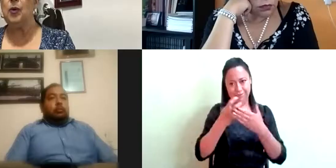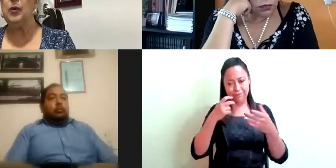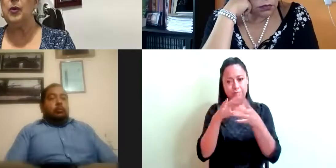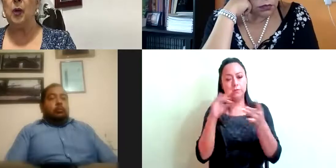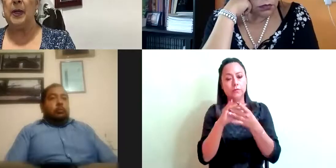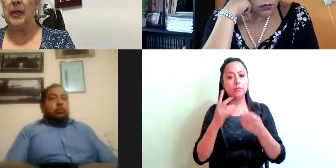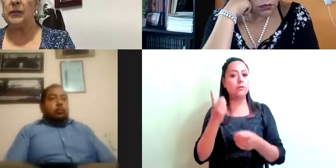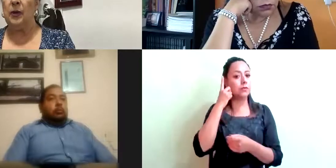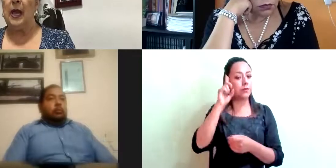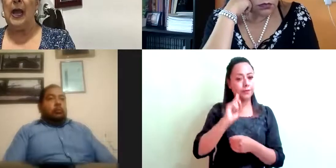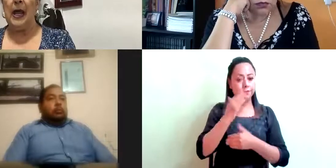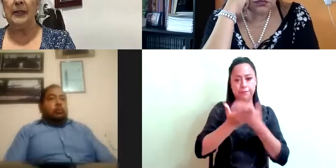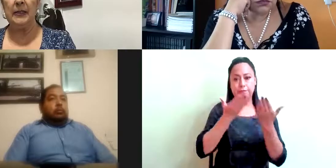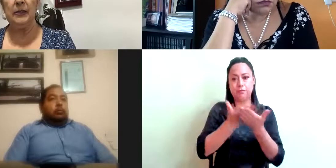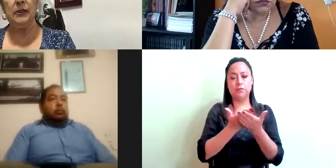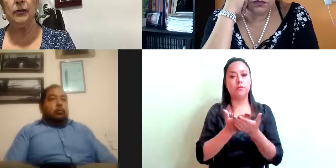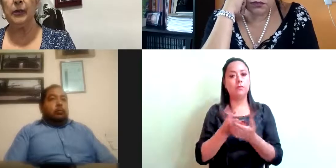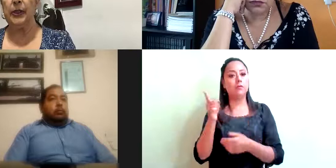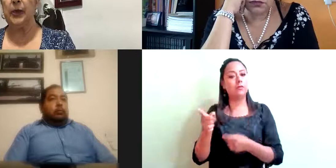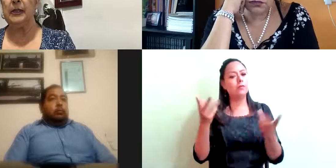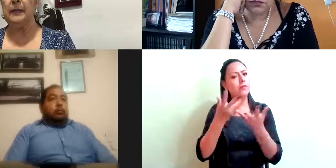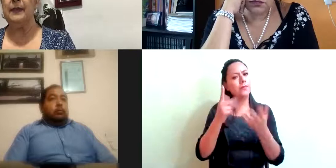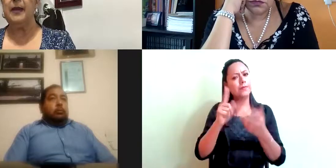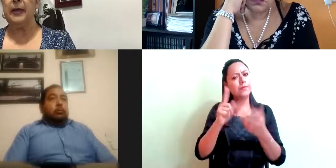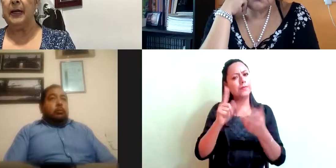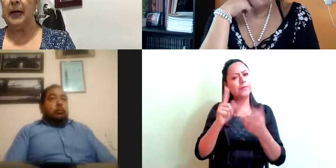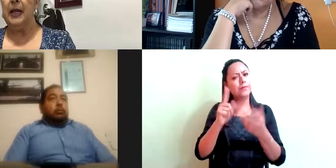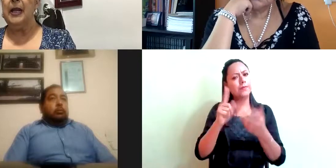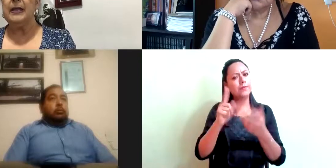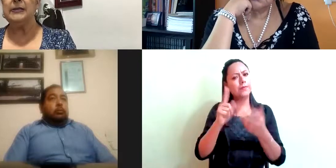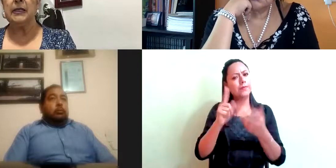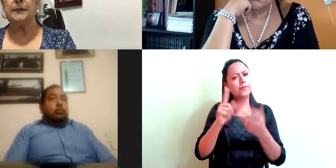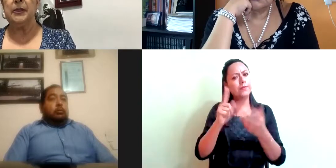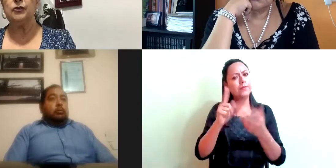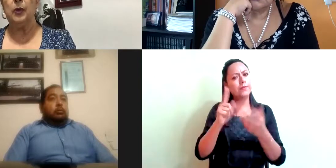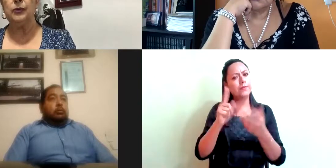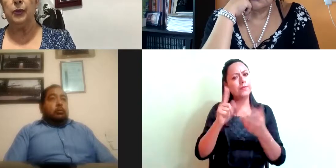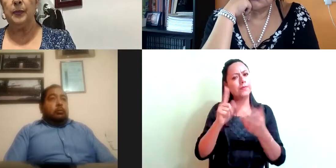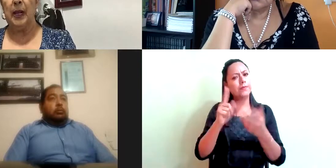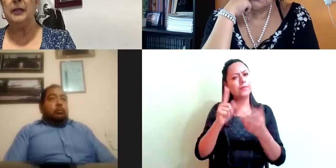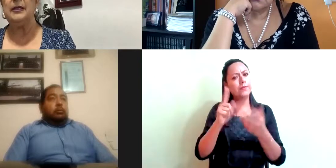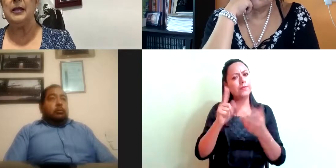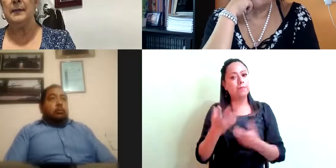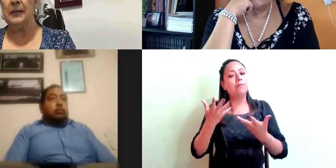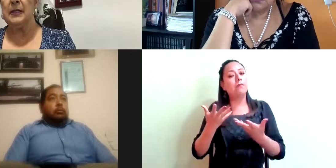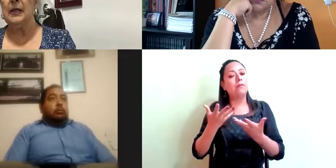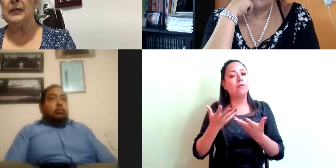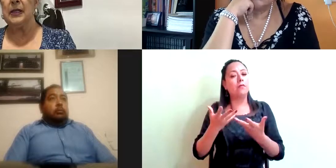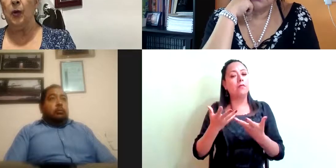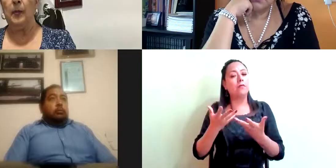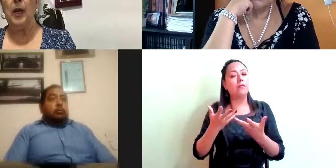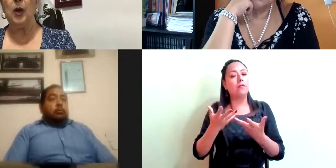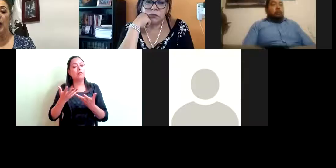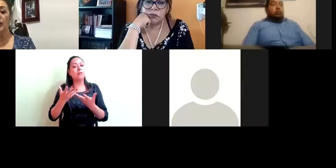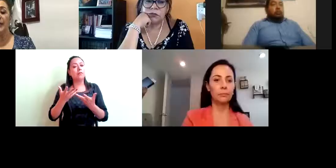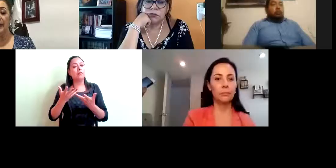realiza una recomendación a dicha institución educativa de manera que se respete su autonomía y además que se